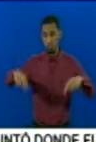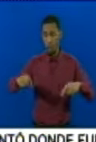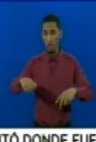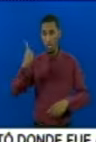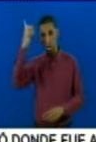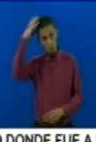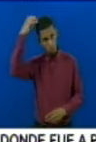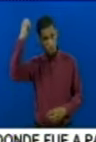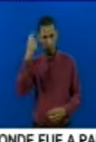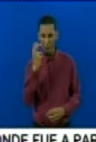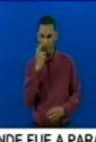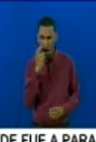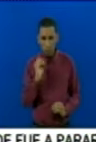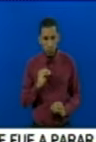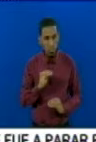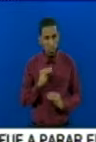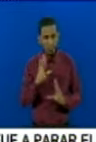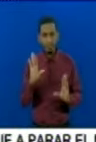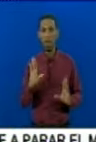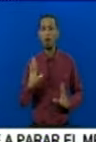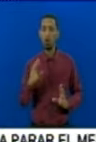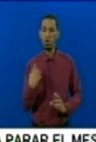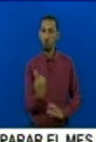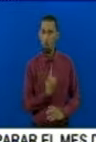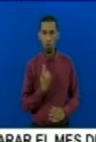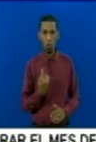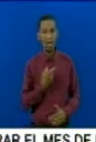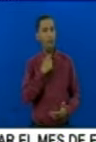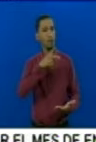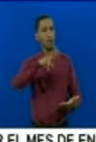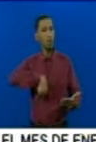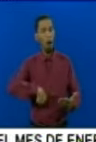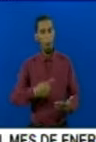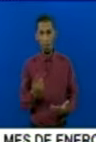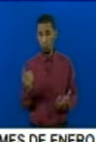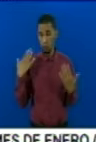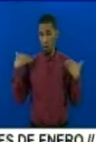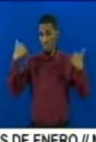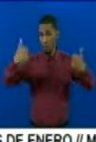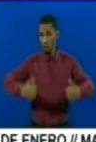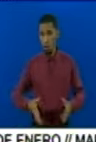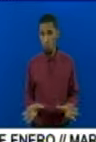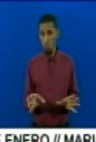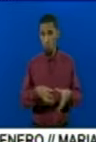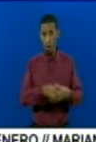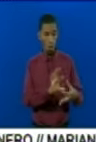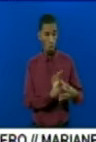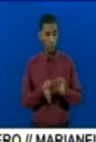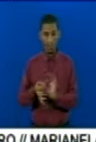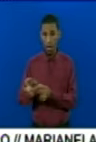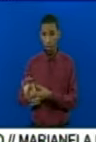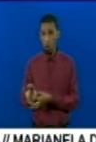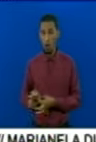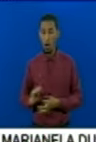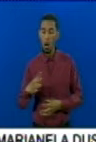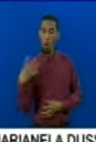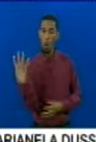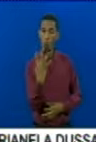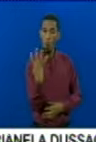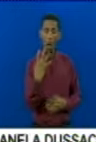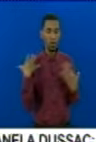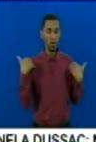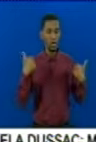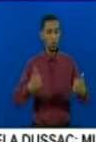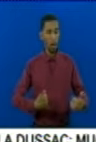muy temprano en la mañana, evaluábamos con la dirección del grupo coordinador y los 4 directores de las